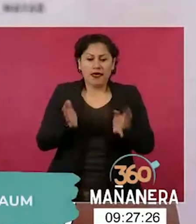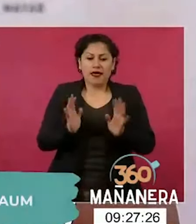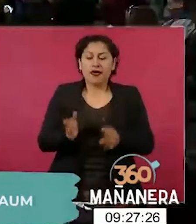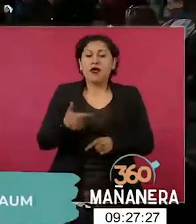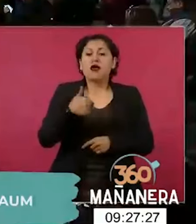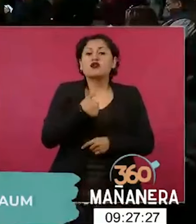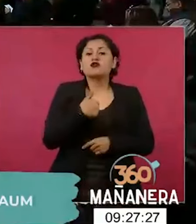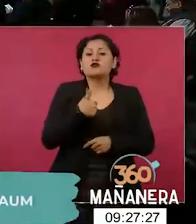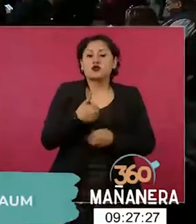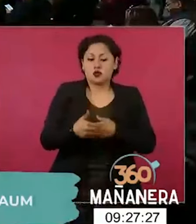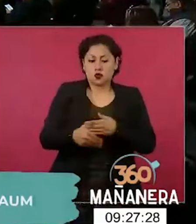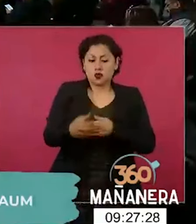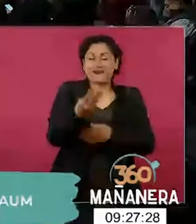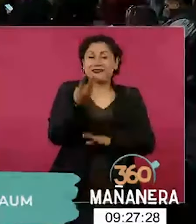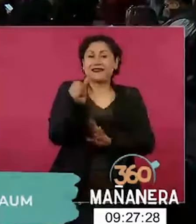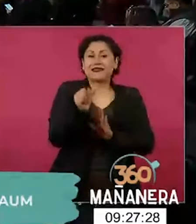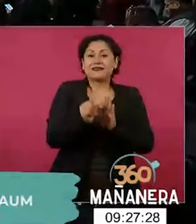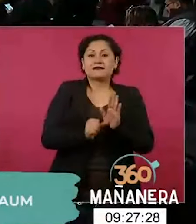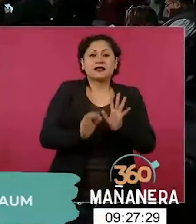TR